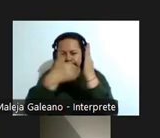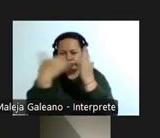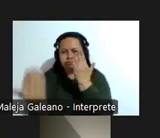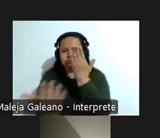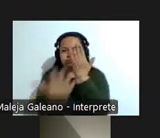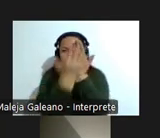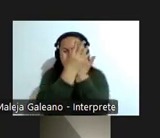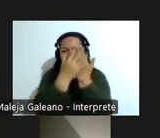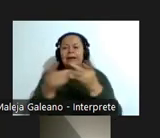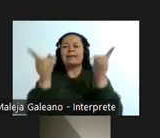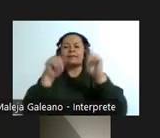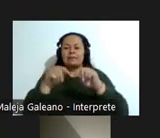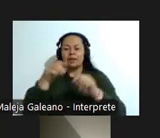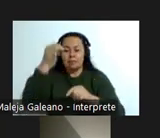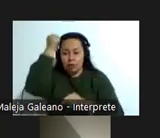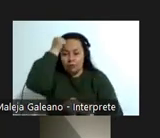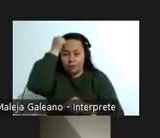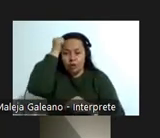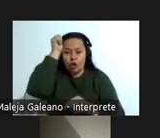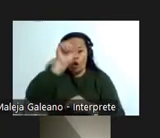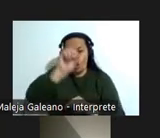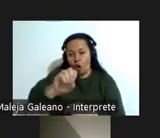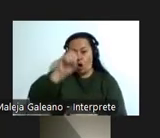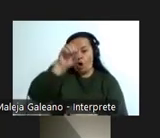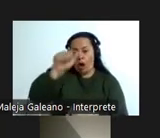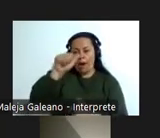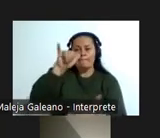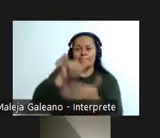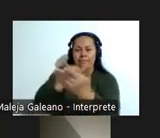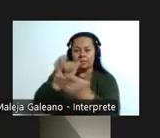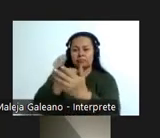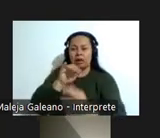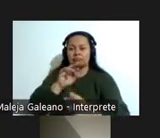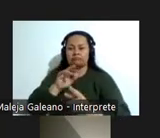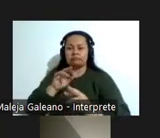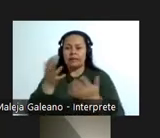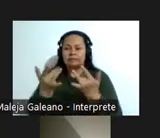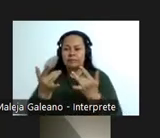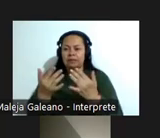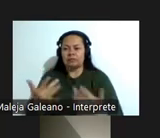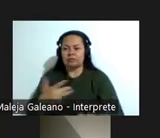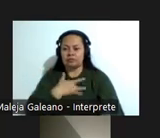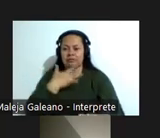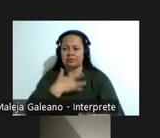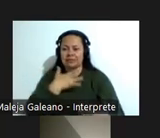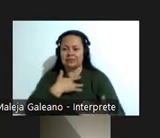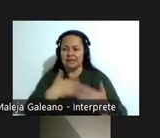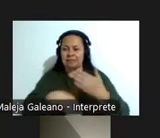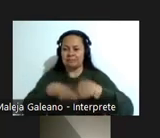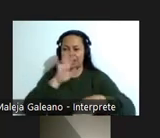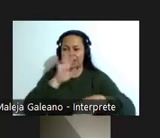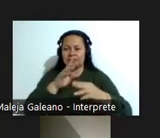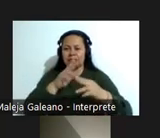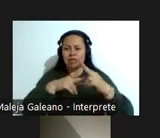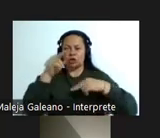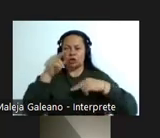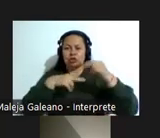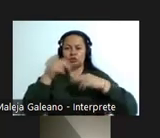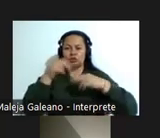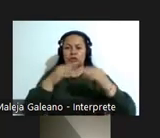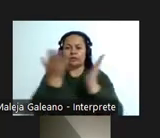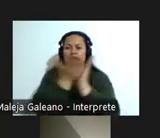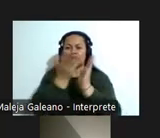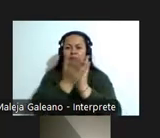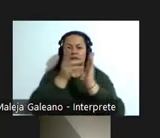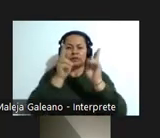como maestras. Con ese mismo referencialismo esperamos medir también el saber que construyen nuestros estudiantes. Y